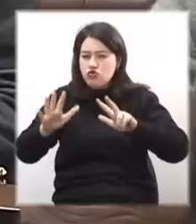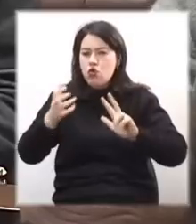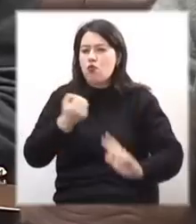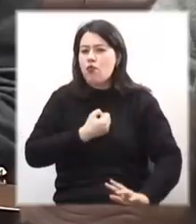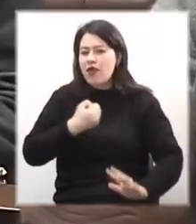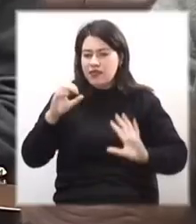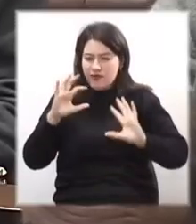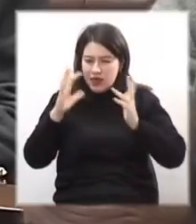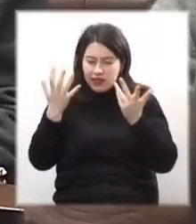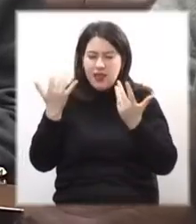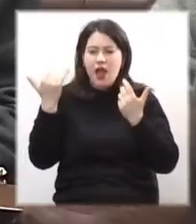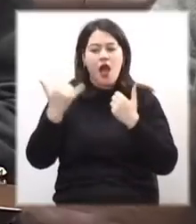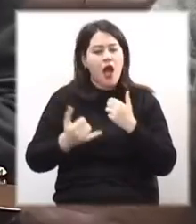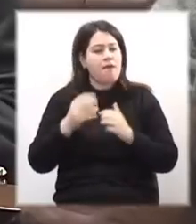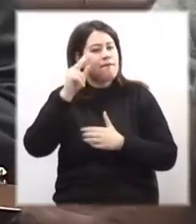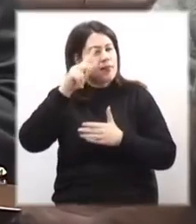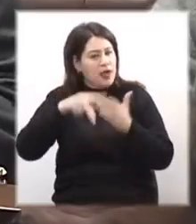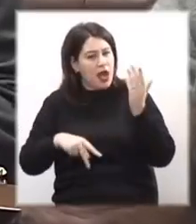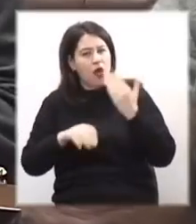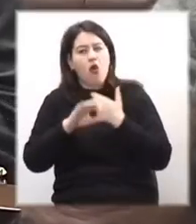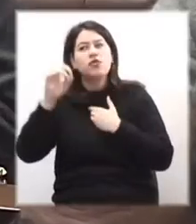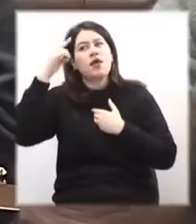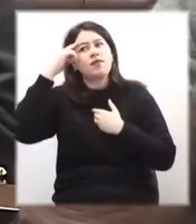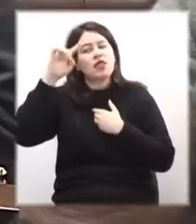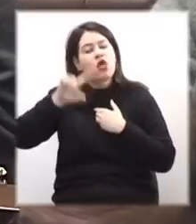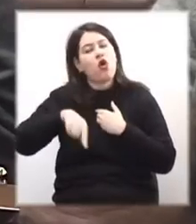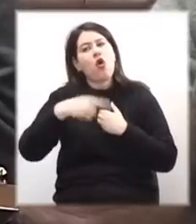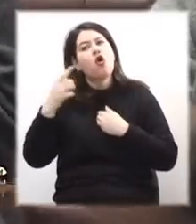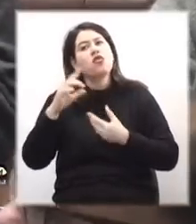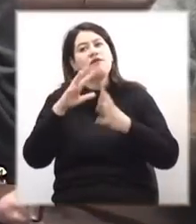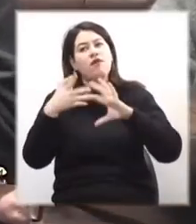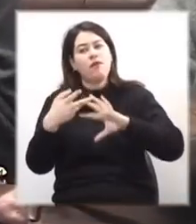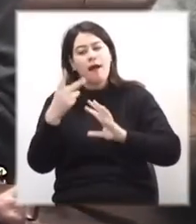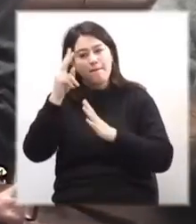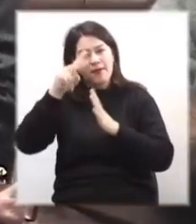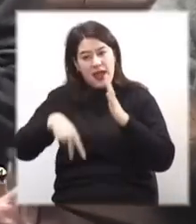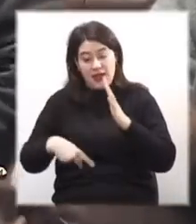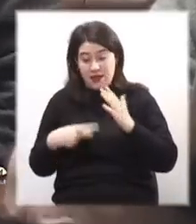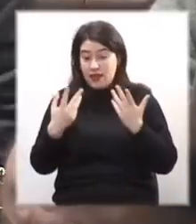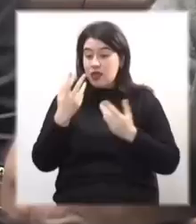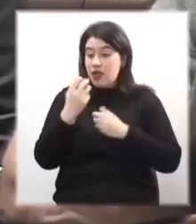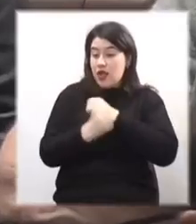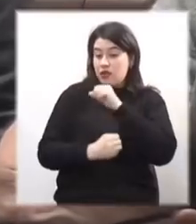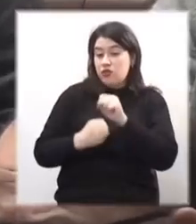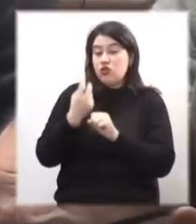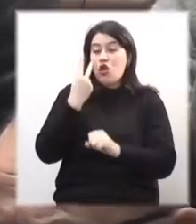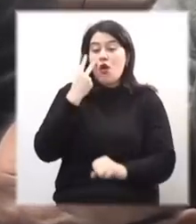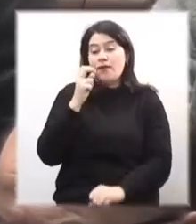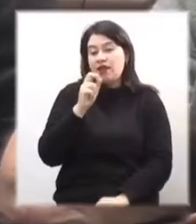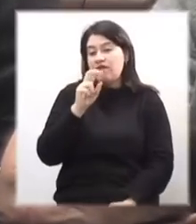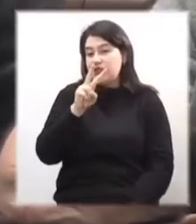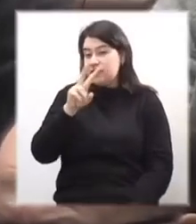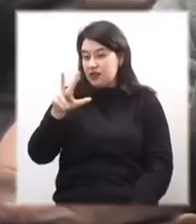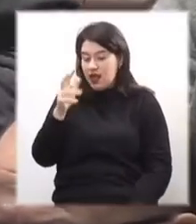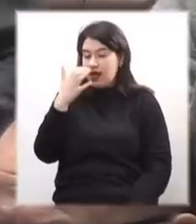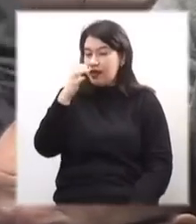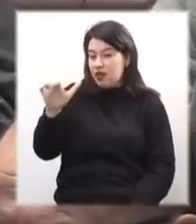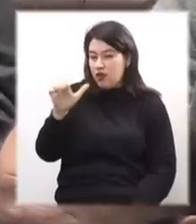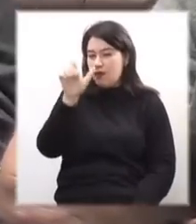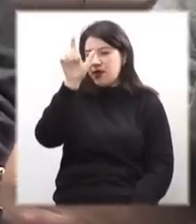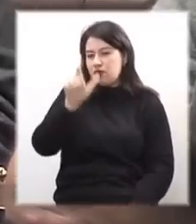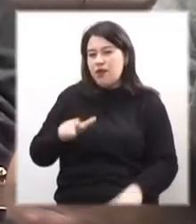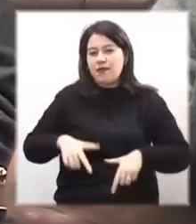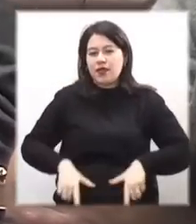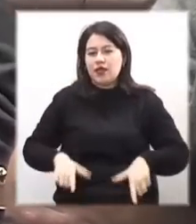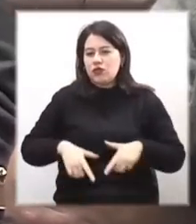plan en camino o que nuevamente se está pensando otro plan. En enero de este año, en 2023, el ministro anunció en un